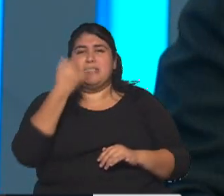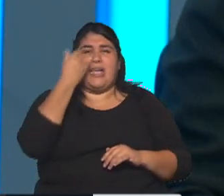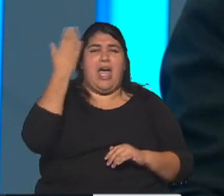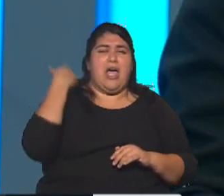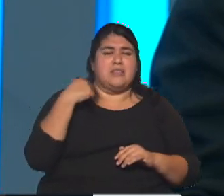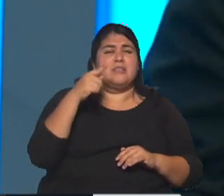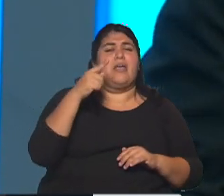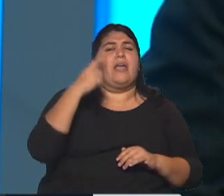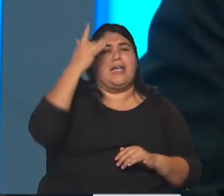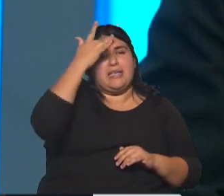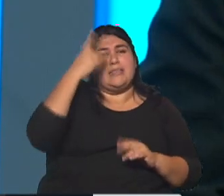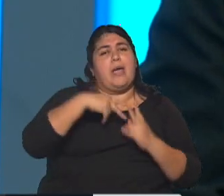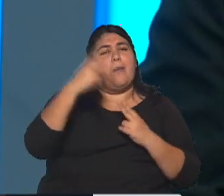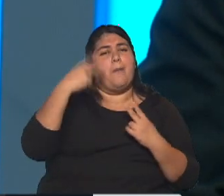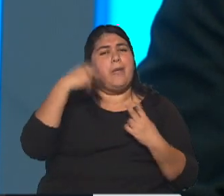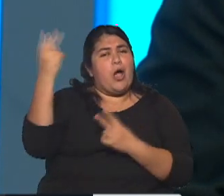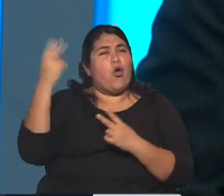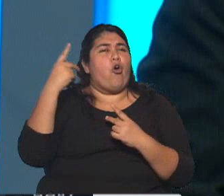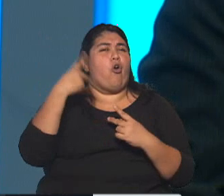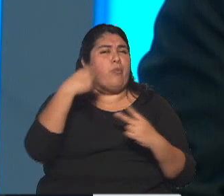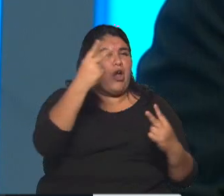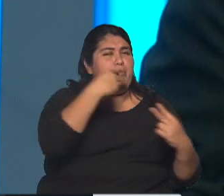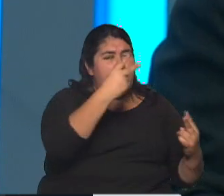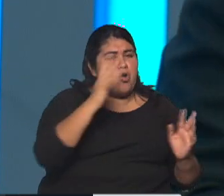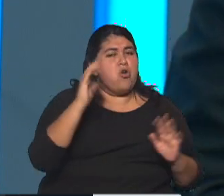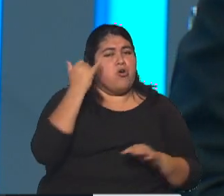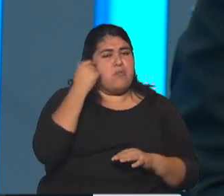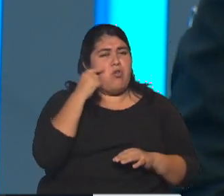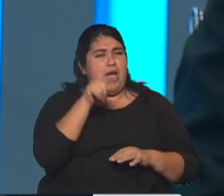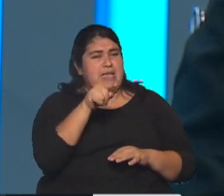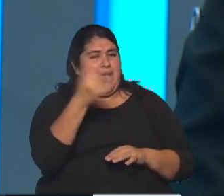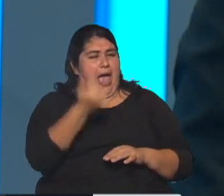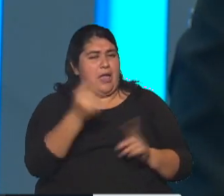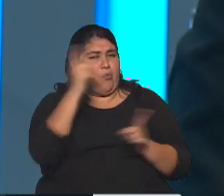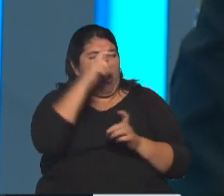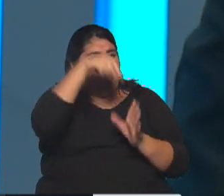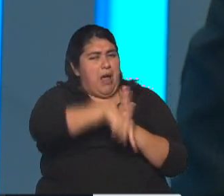Ucrania, viajó a India, intentar, me parece, o tiene una cuestión interna muy clave en ese sentido.